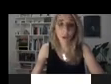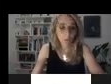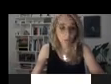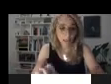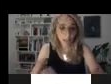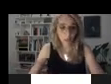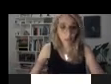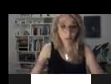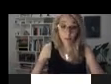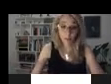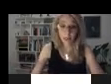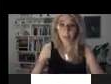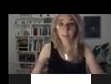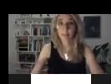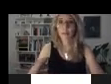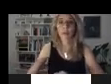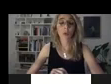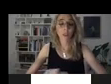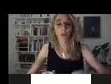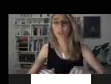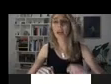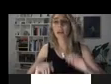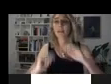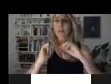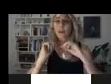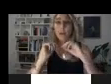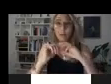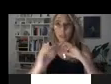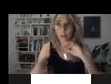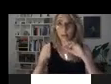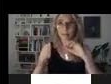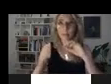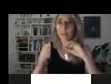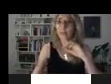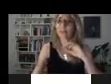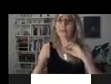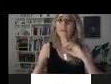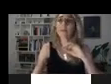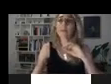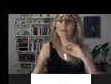Espero que vayamos bien. Cualquier cosa, Vero, avísame.